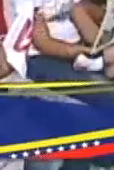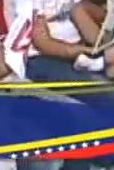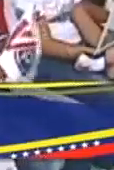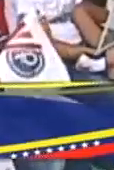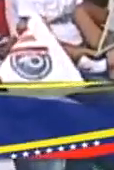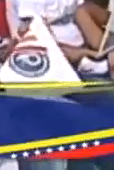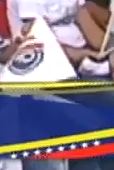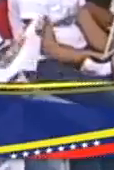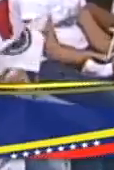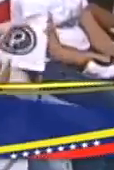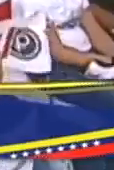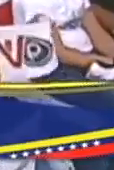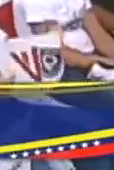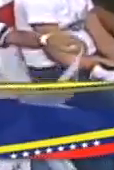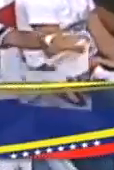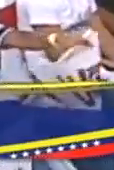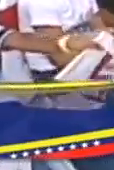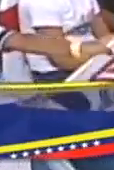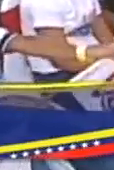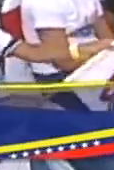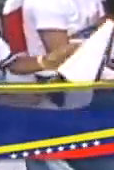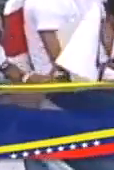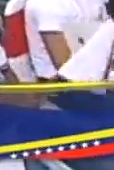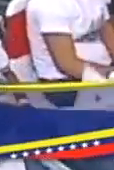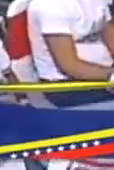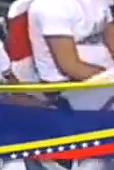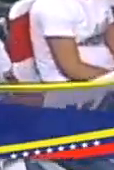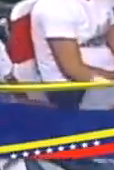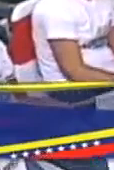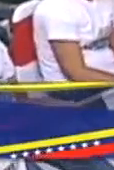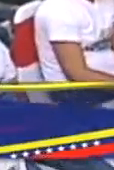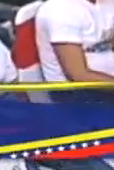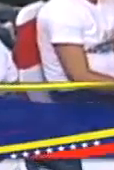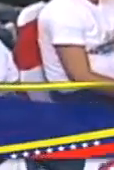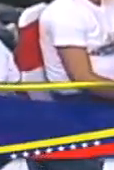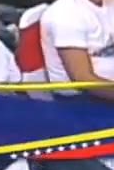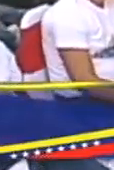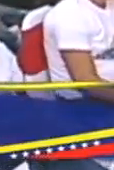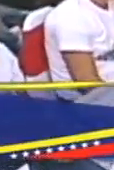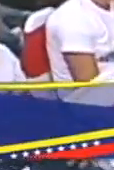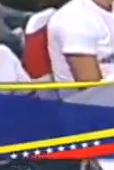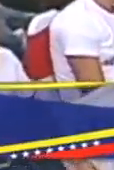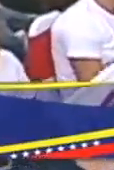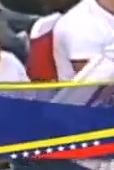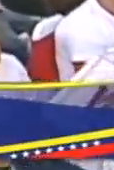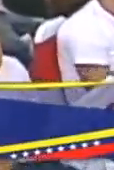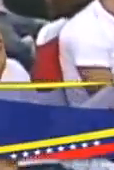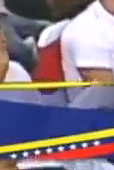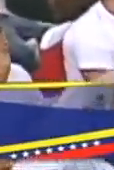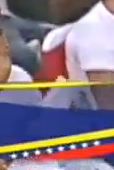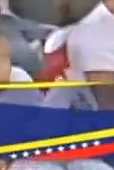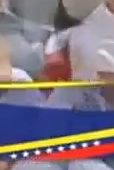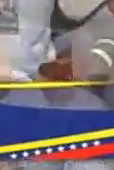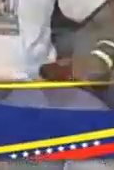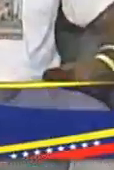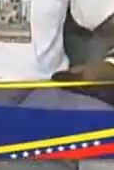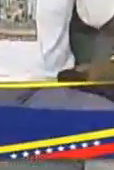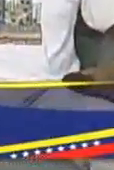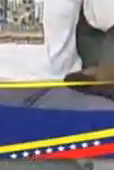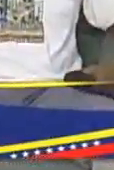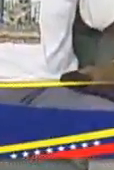Wilmer, le sale café, café para todos, vale. Esa es la consigna. Mientras escuchamos en un segundo cafecito a nuestro